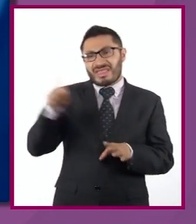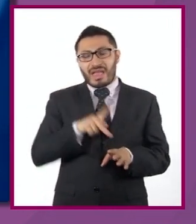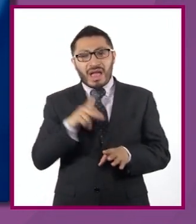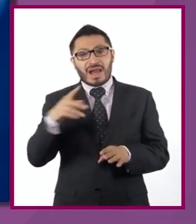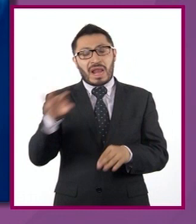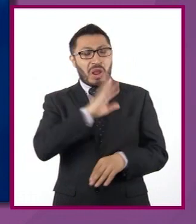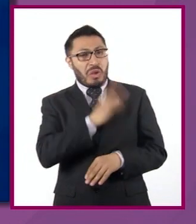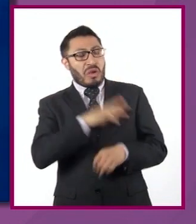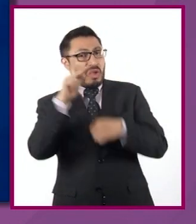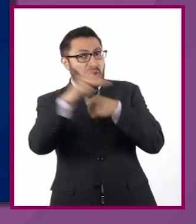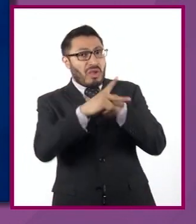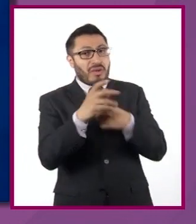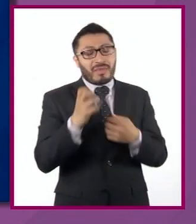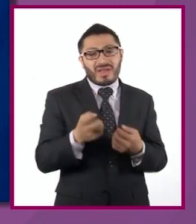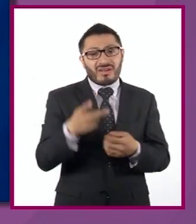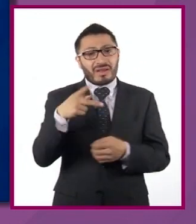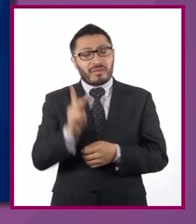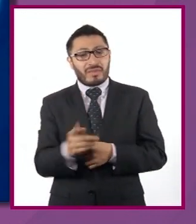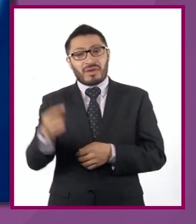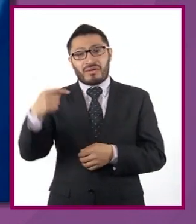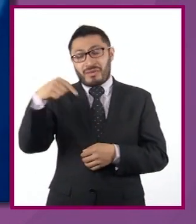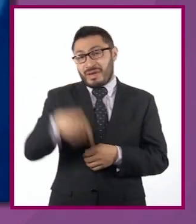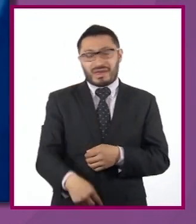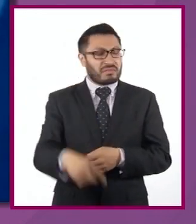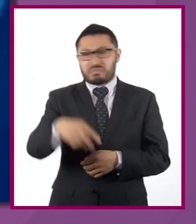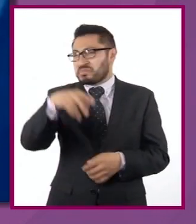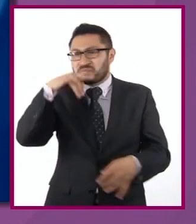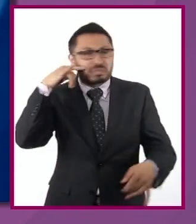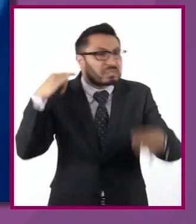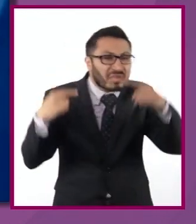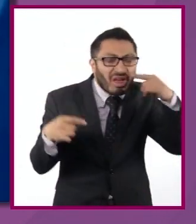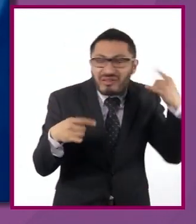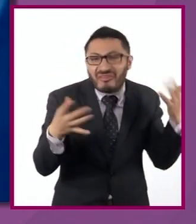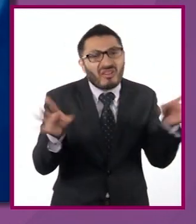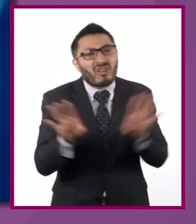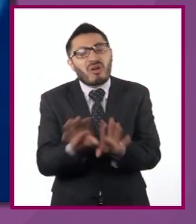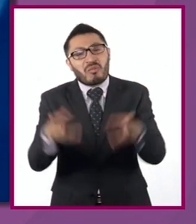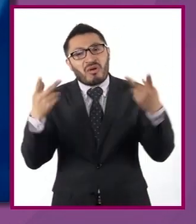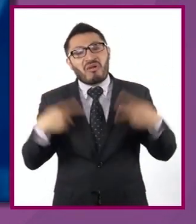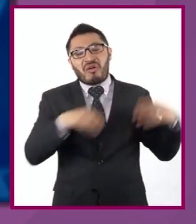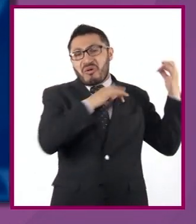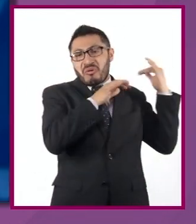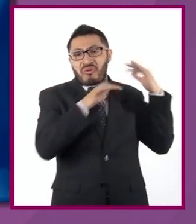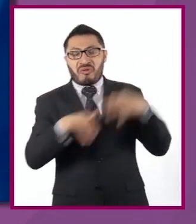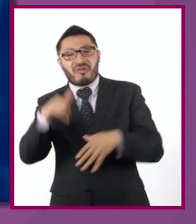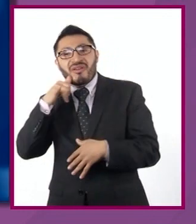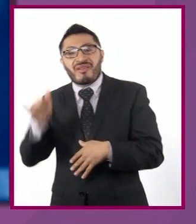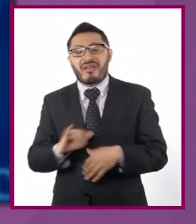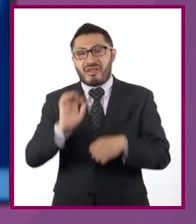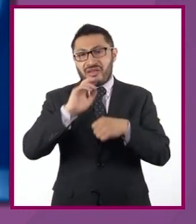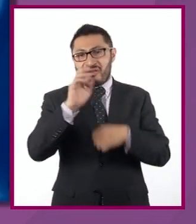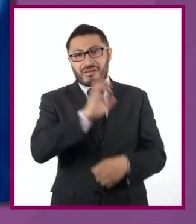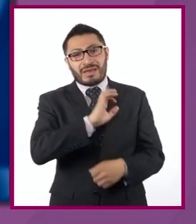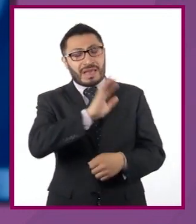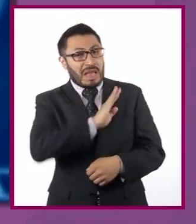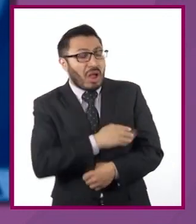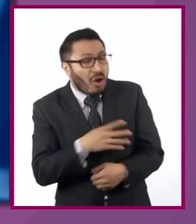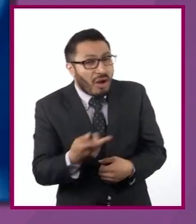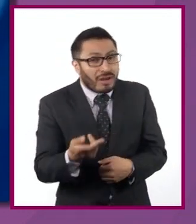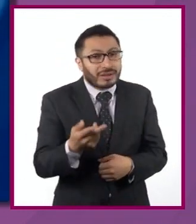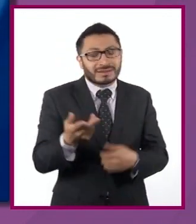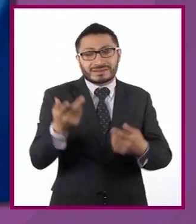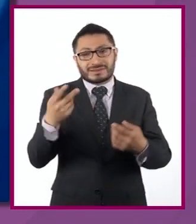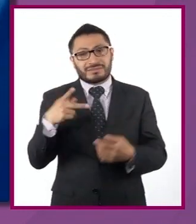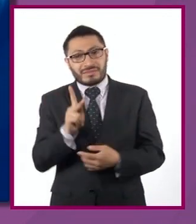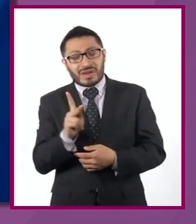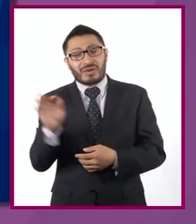española. En cambio, acá yo no vi tanta cantidad de inmigrantes italianos y españoles como tenemos nosotros. Y quizá